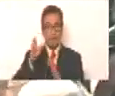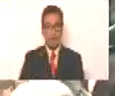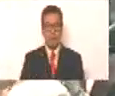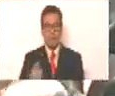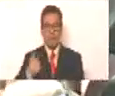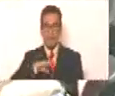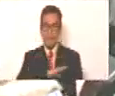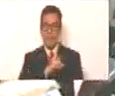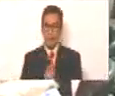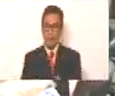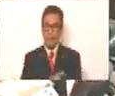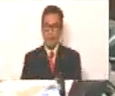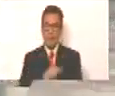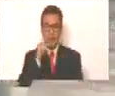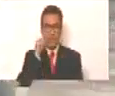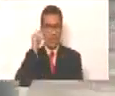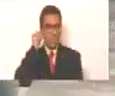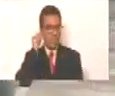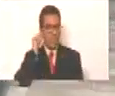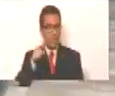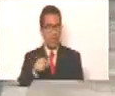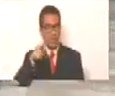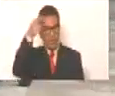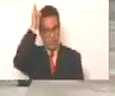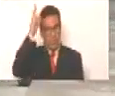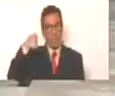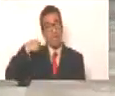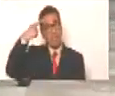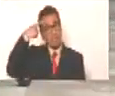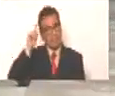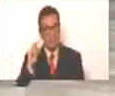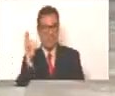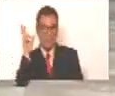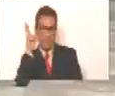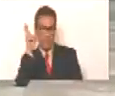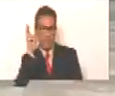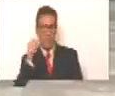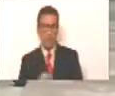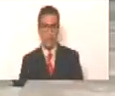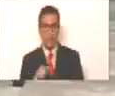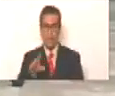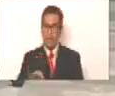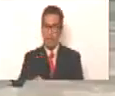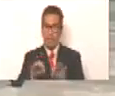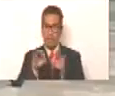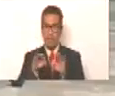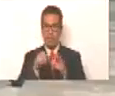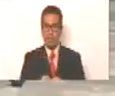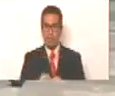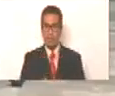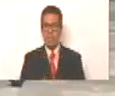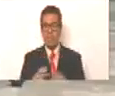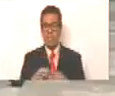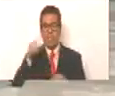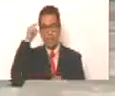hermanas indígenas que quizás me están escuchando, pero en especial a los que hoy están